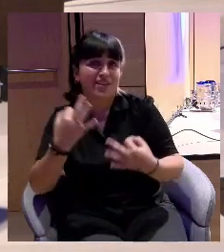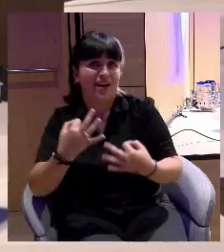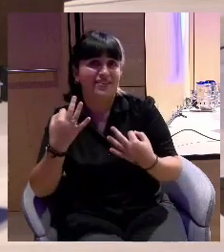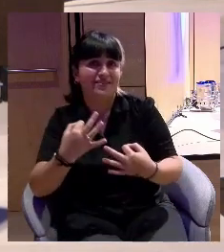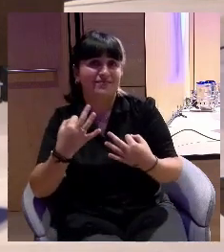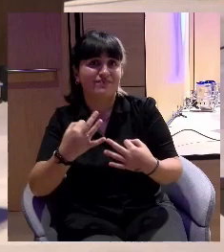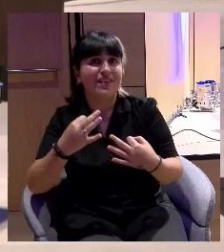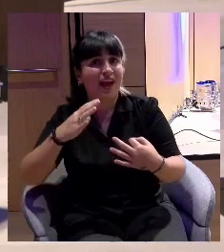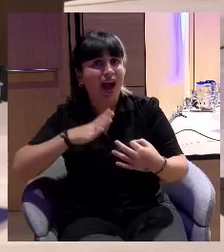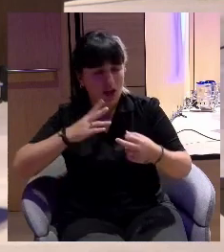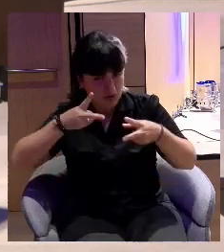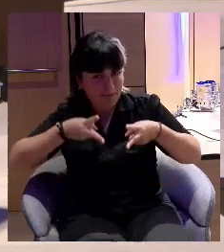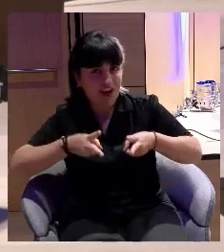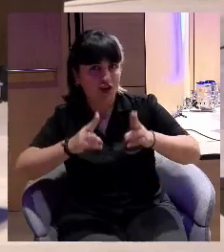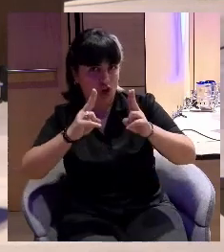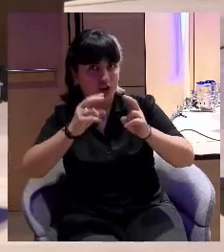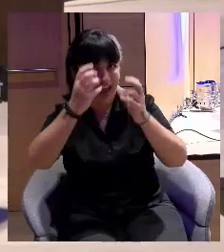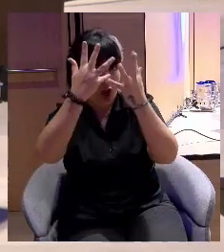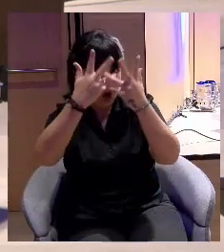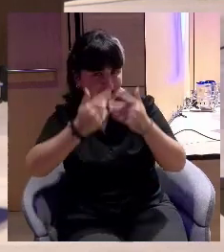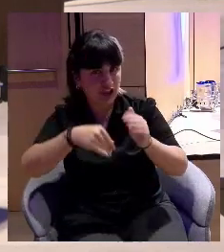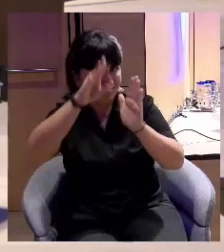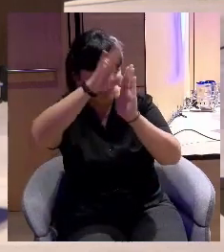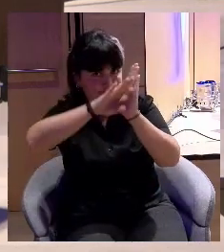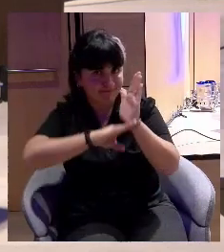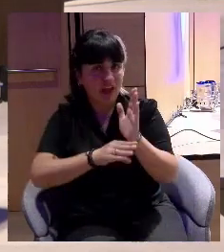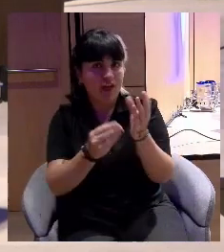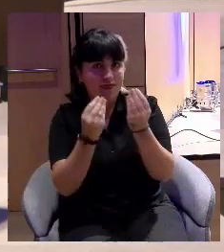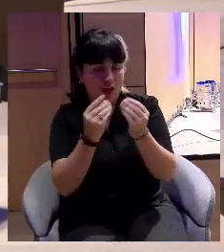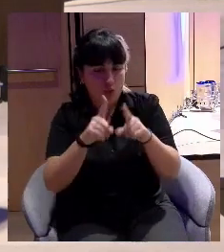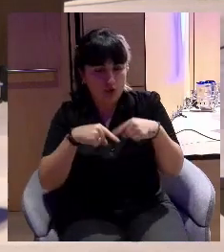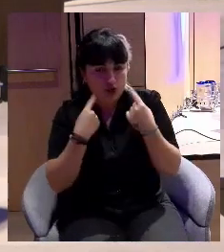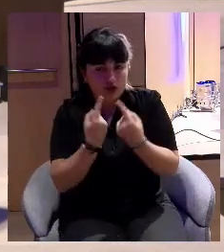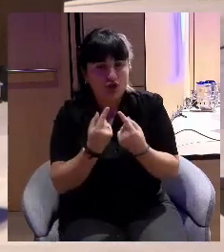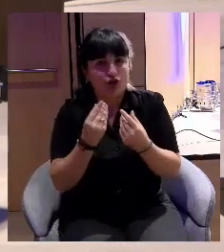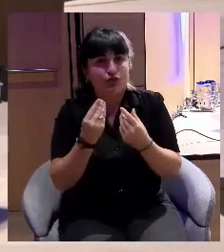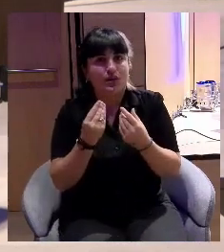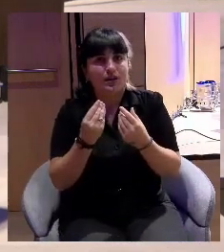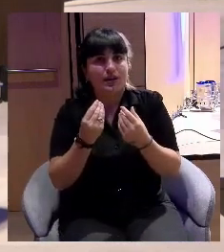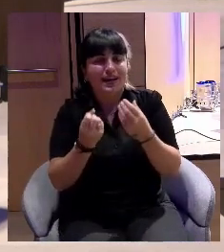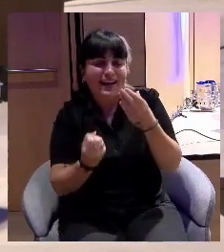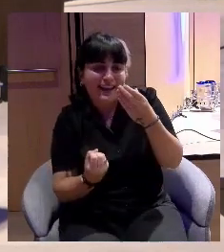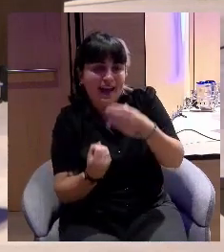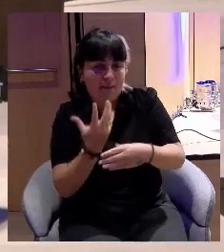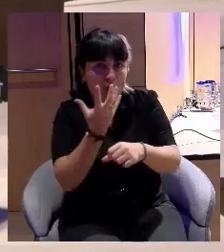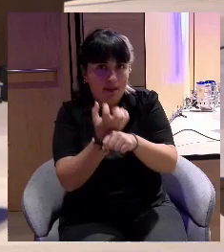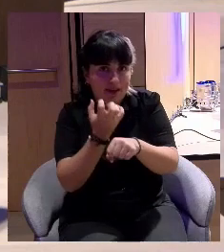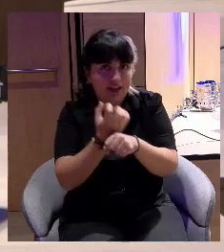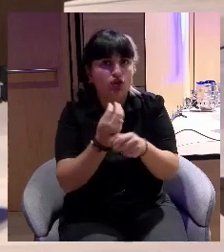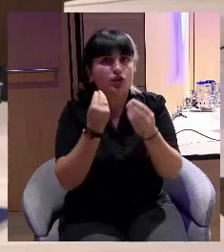está el detalle, digamos, de las diferentes instancias, cómo fuimos relevando la información y demás.